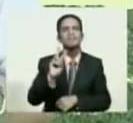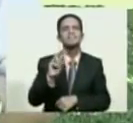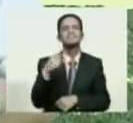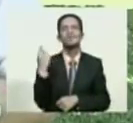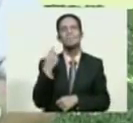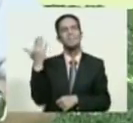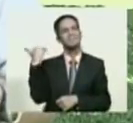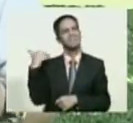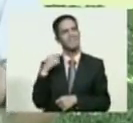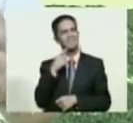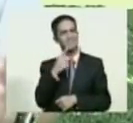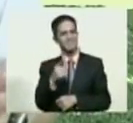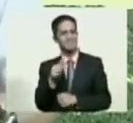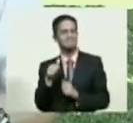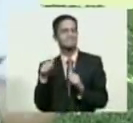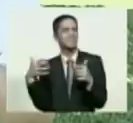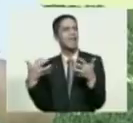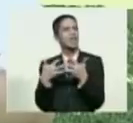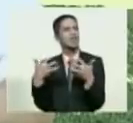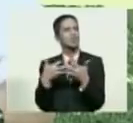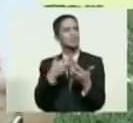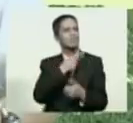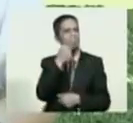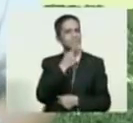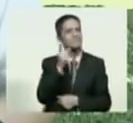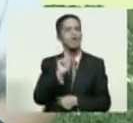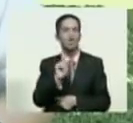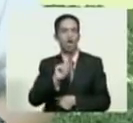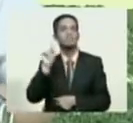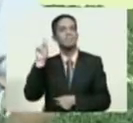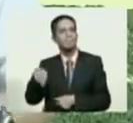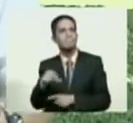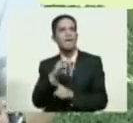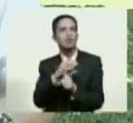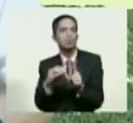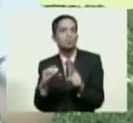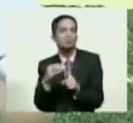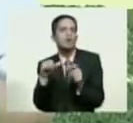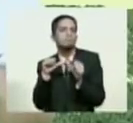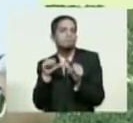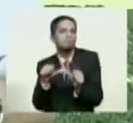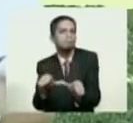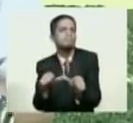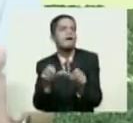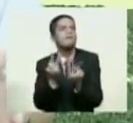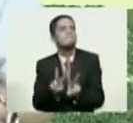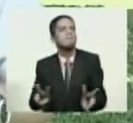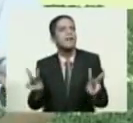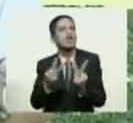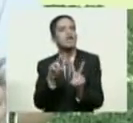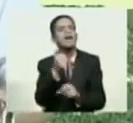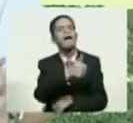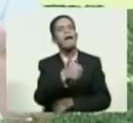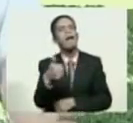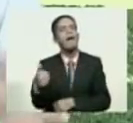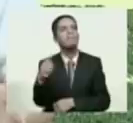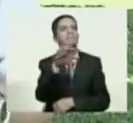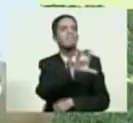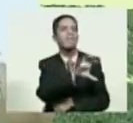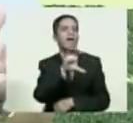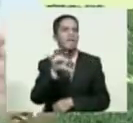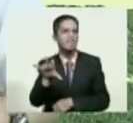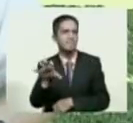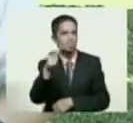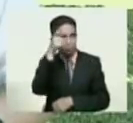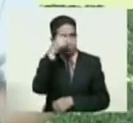al principio, en la lucha a nivel político, también cultural, y mantener los valores de cada una de nuestras regiones, de nuestros pueblos,